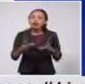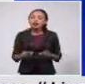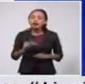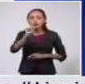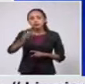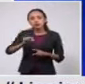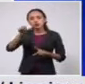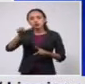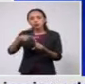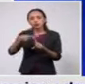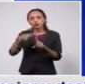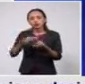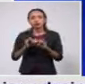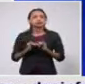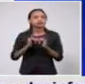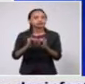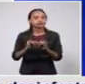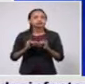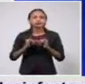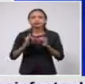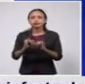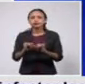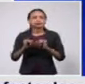reportando diariamente